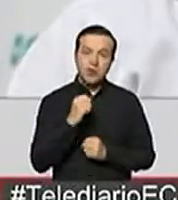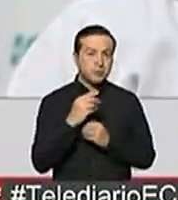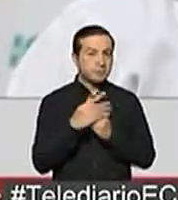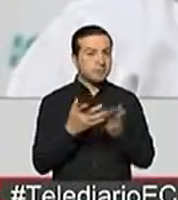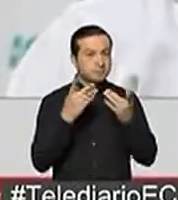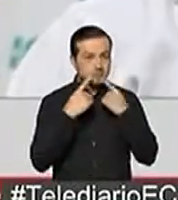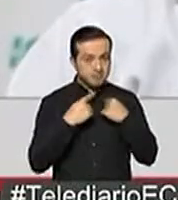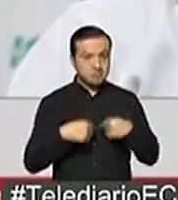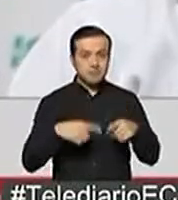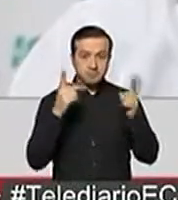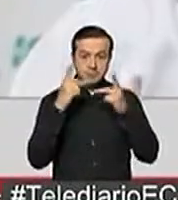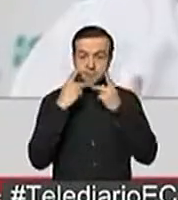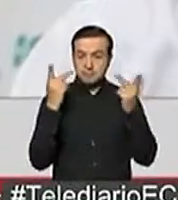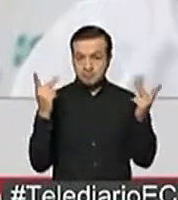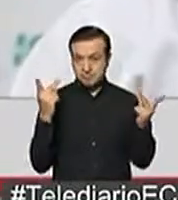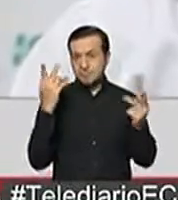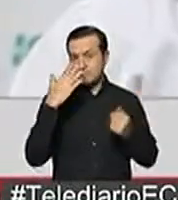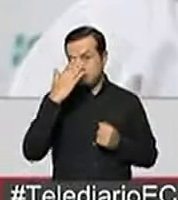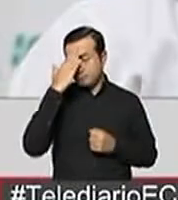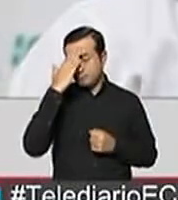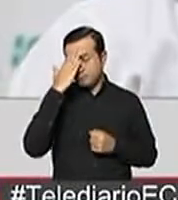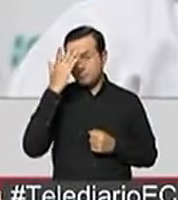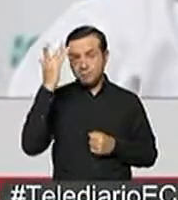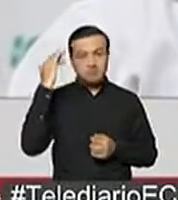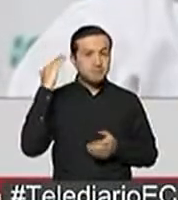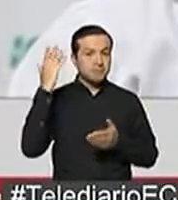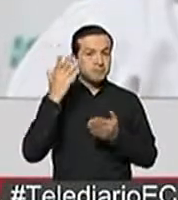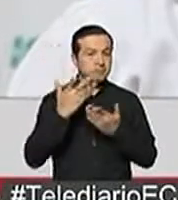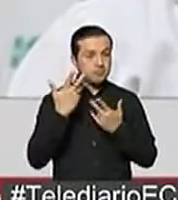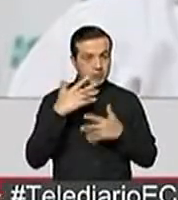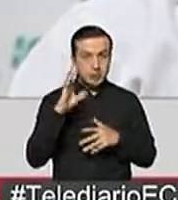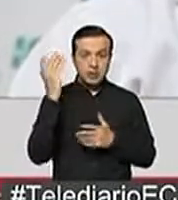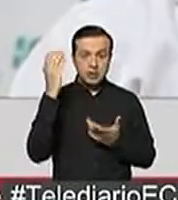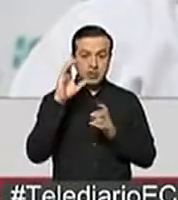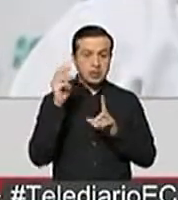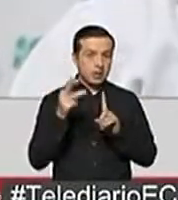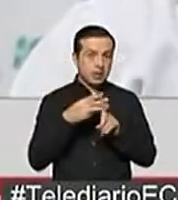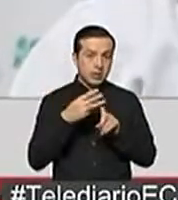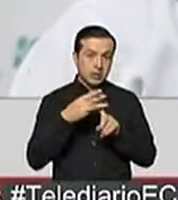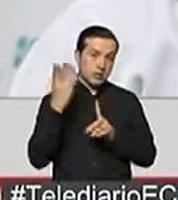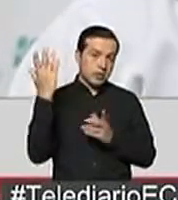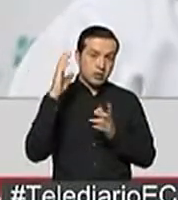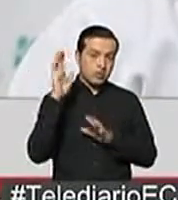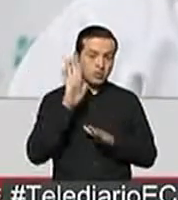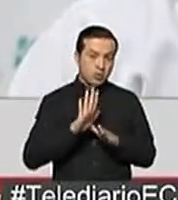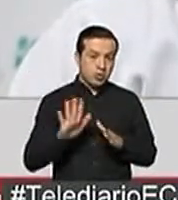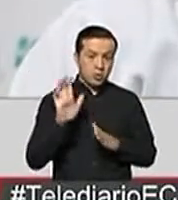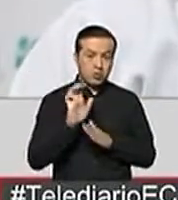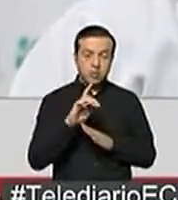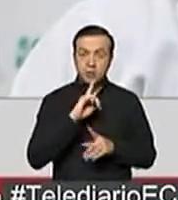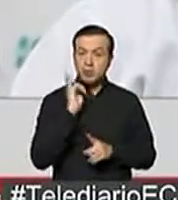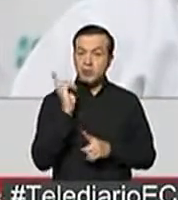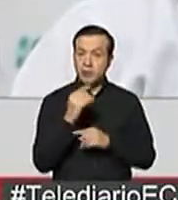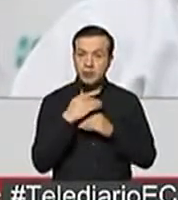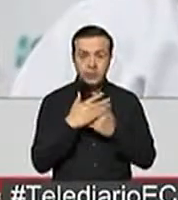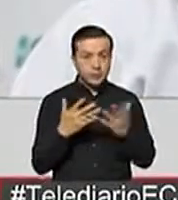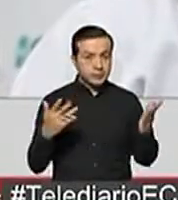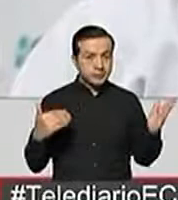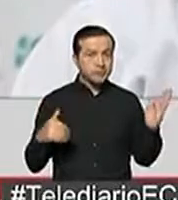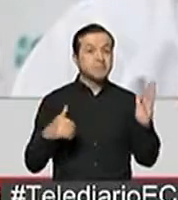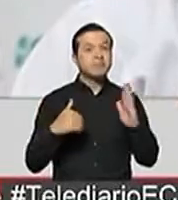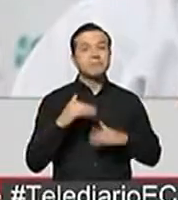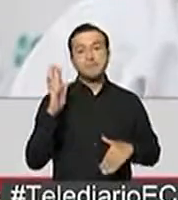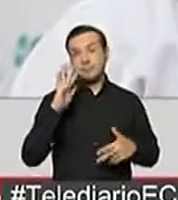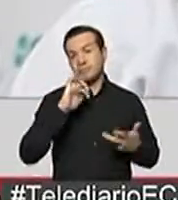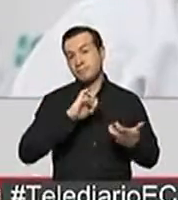noticia pública, una noticia que se ha difundido en redes a nivel nacional. Y en definitiva, el mayor